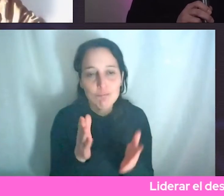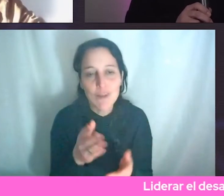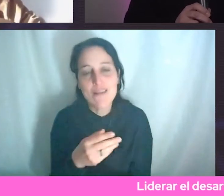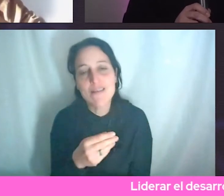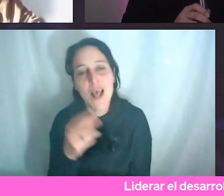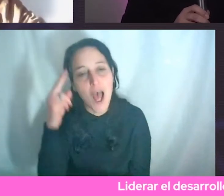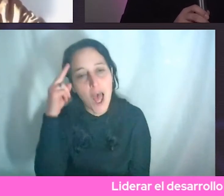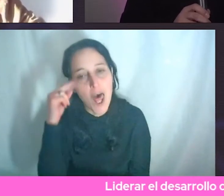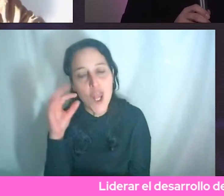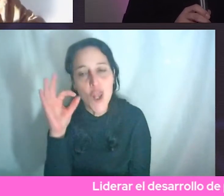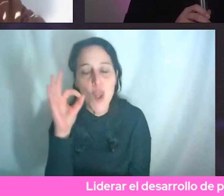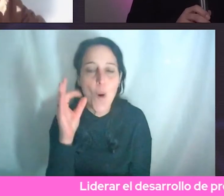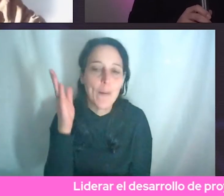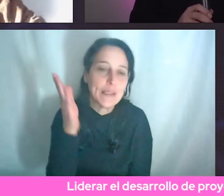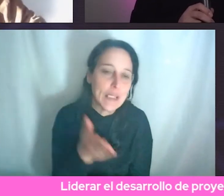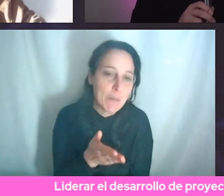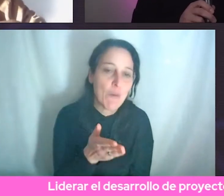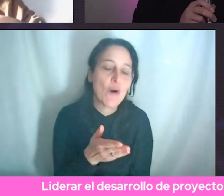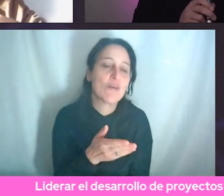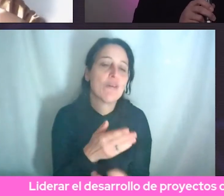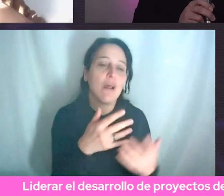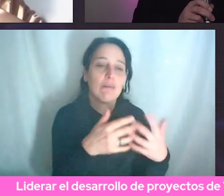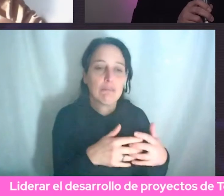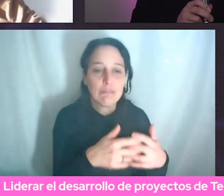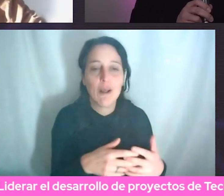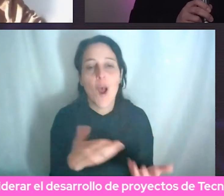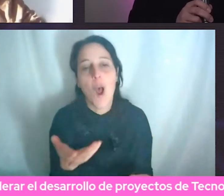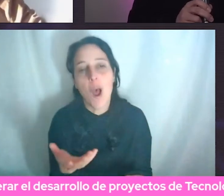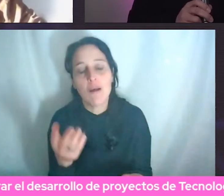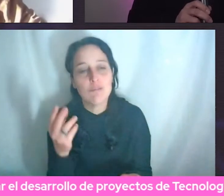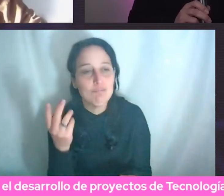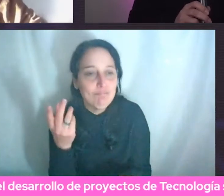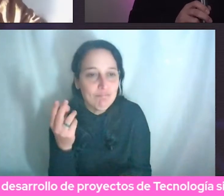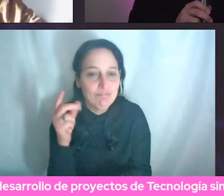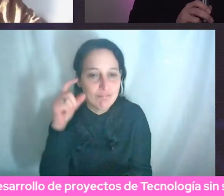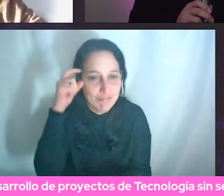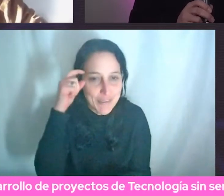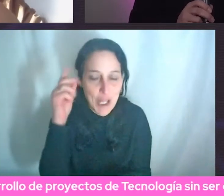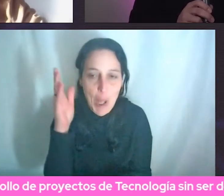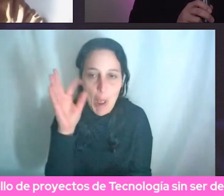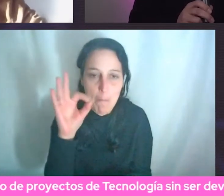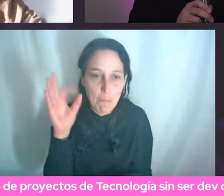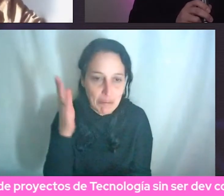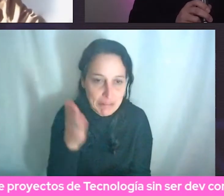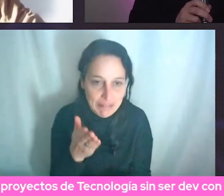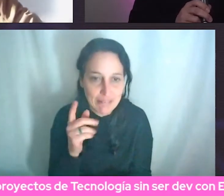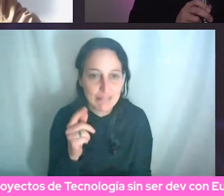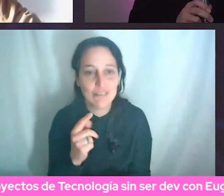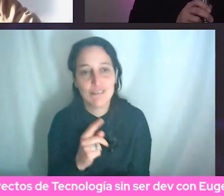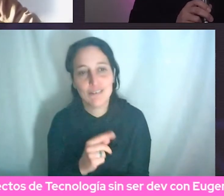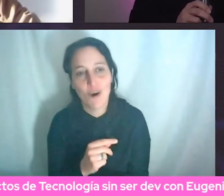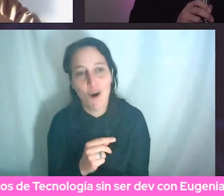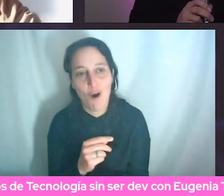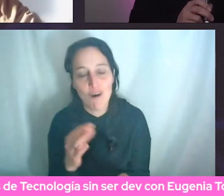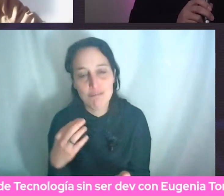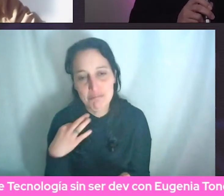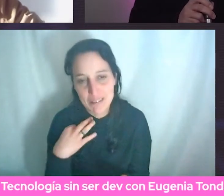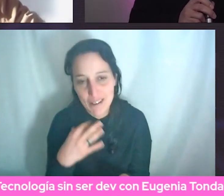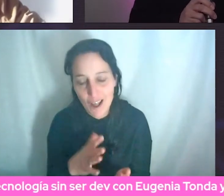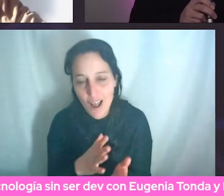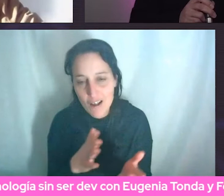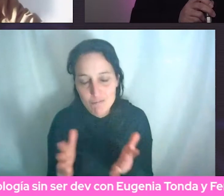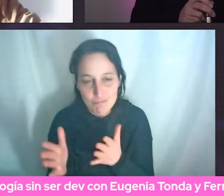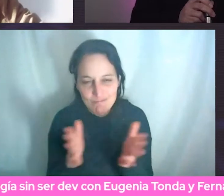este porcentaje. Cada organización y cada iniciativa tiene su forma, tiene su, también depende de los objetivos,